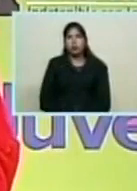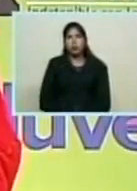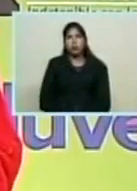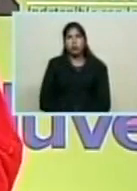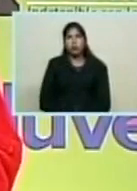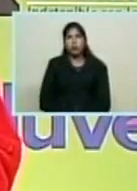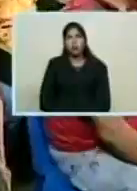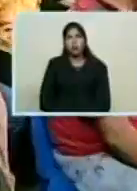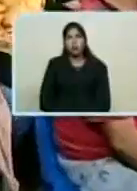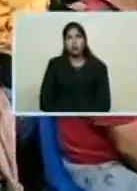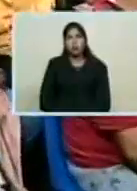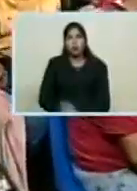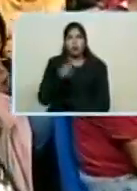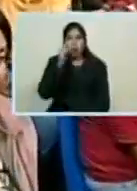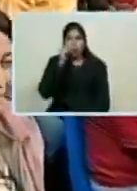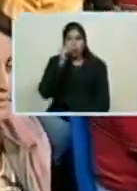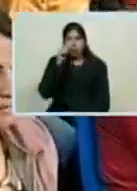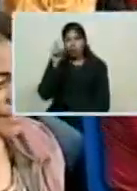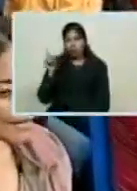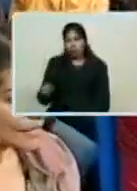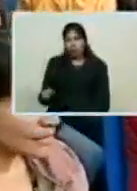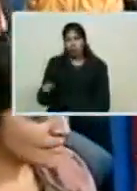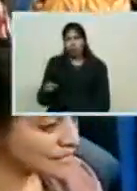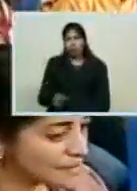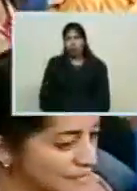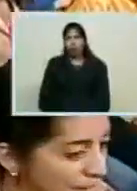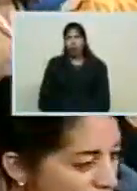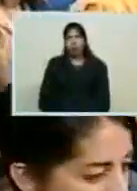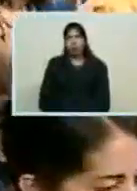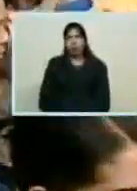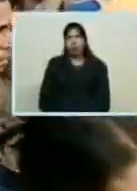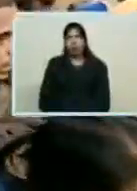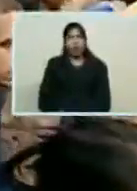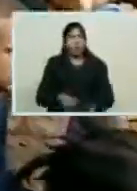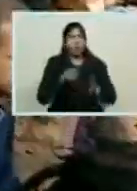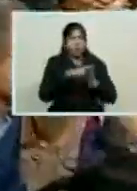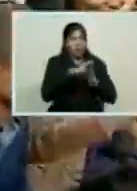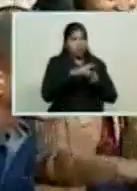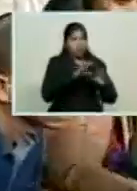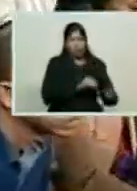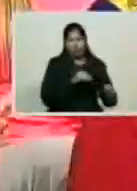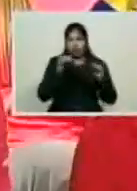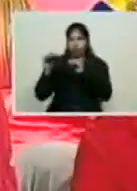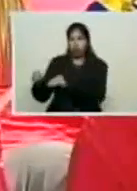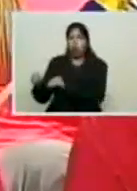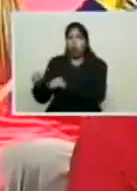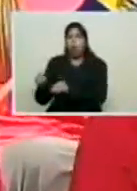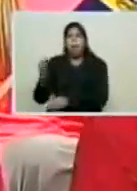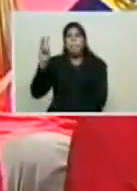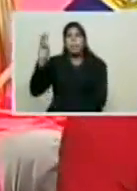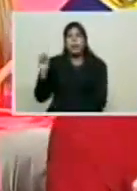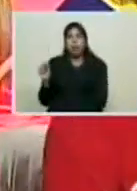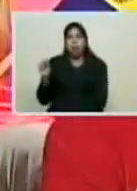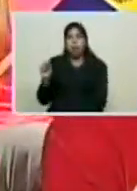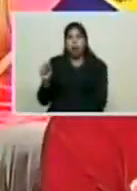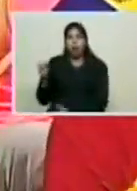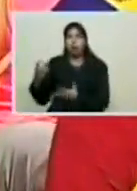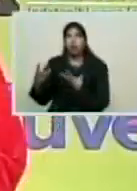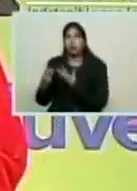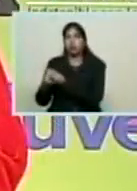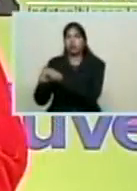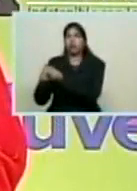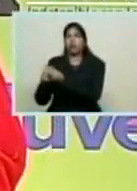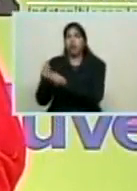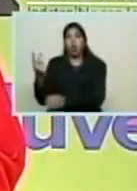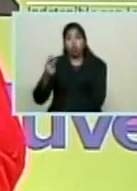Chacón, Rafael Chacón, que llegó el Táchira hasta Petare. Y Rafael y